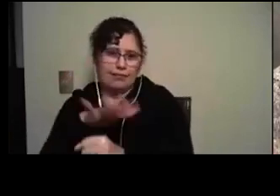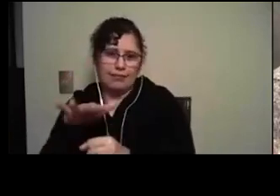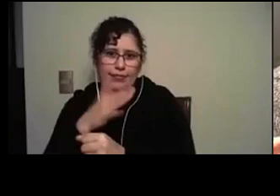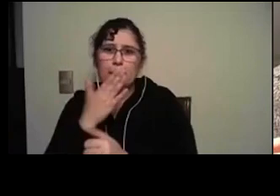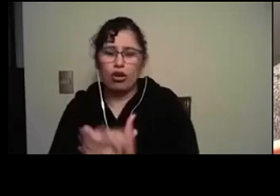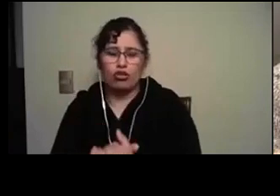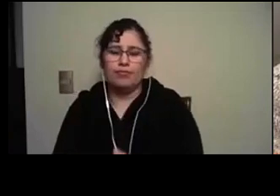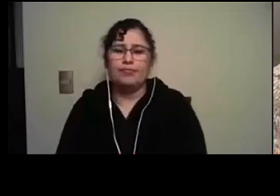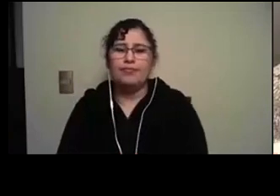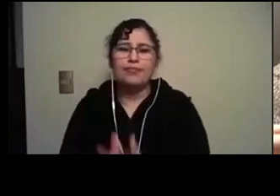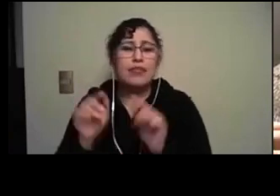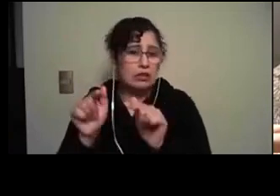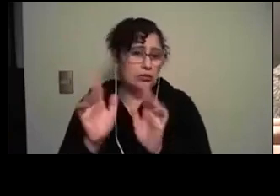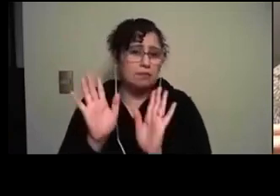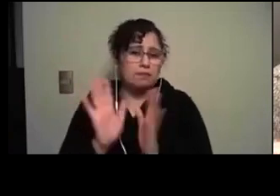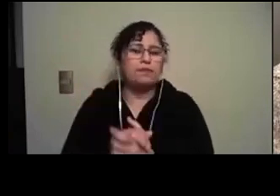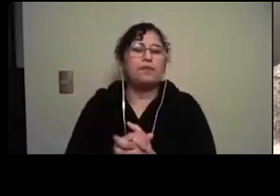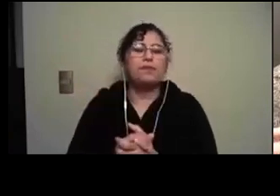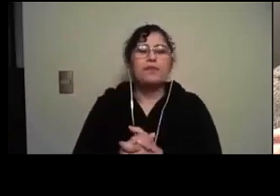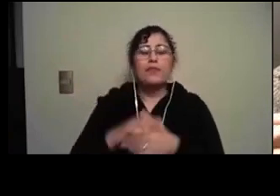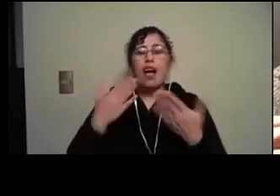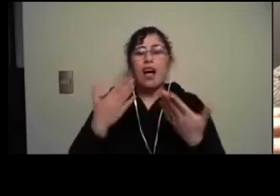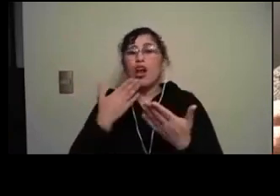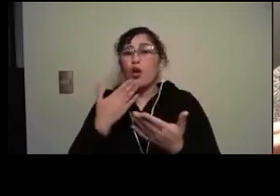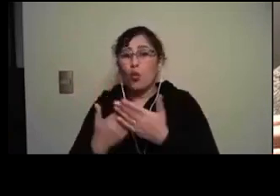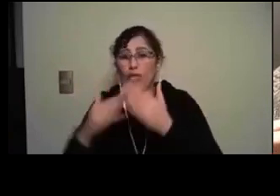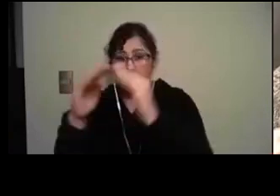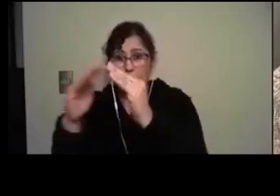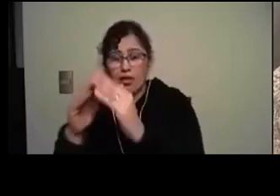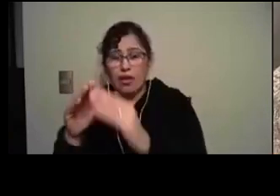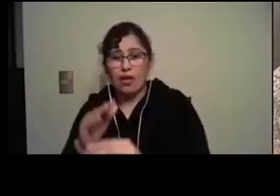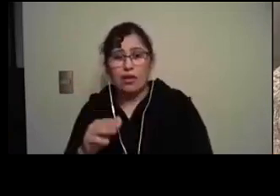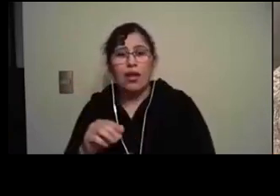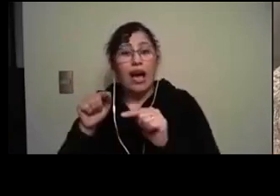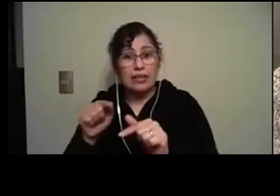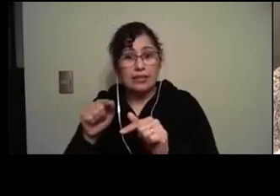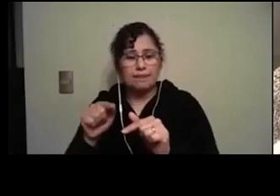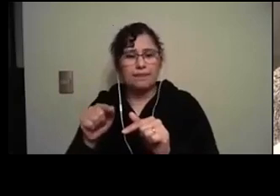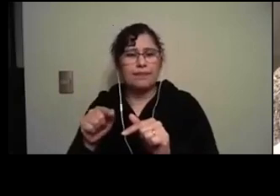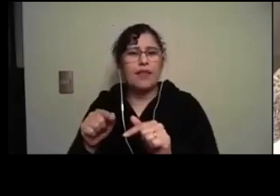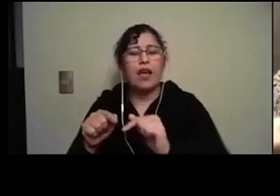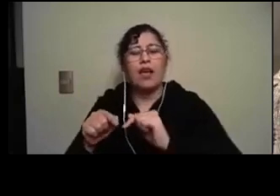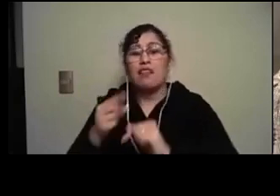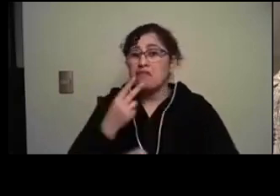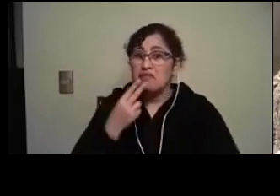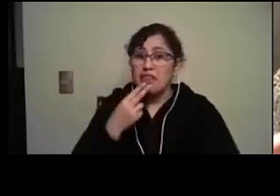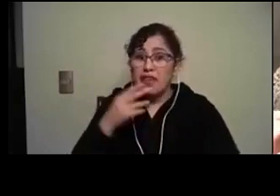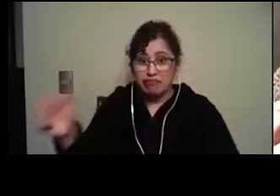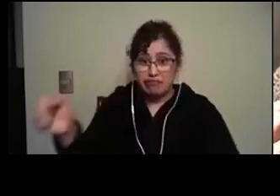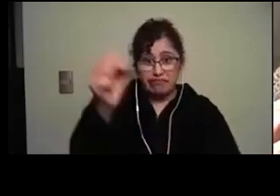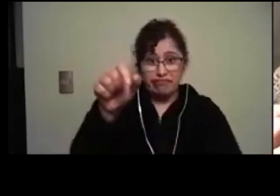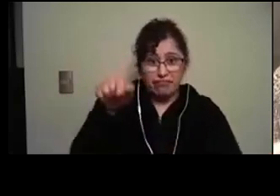Entonces, ahora, el hecho de que esté en una residencia no significa que los síntomas cognitivos vayan a mejorarse,